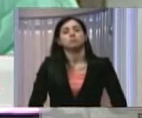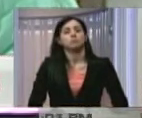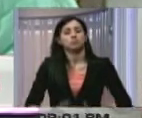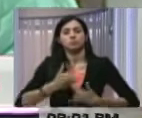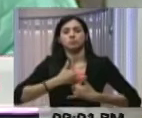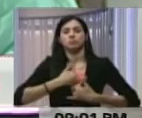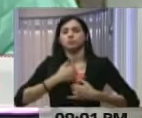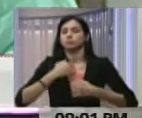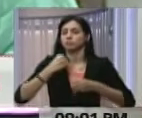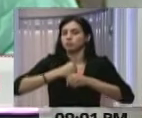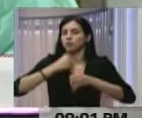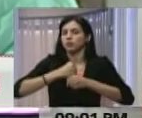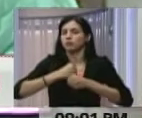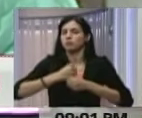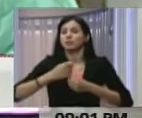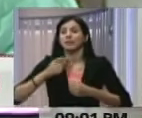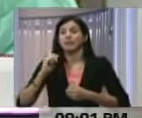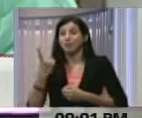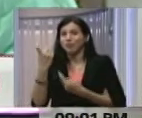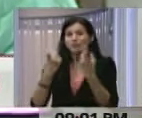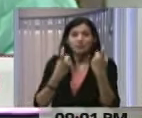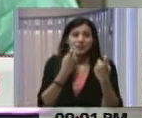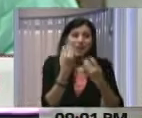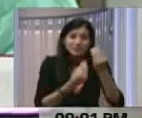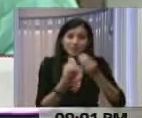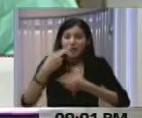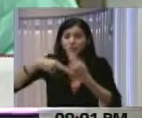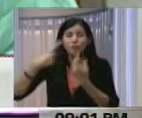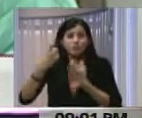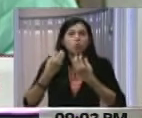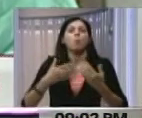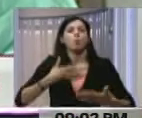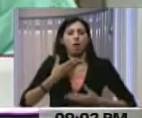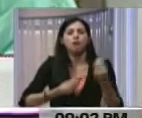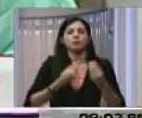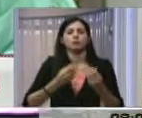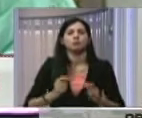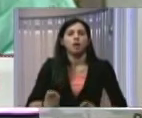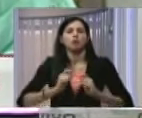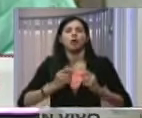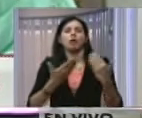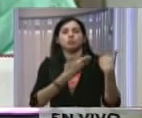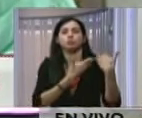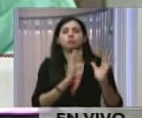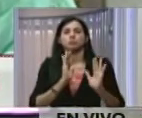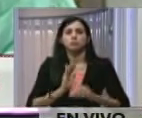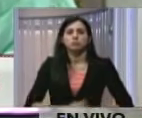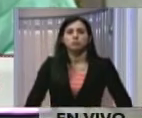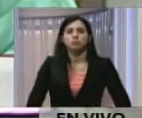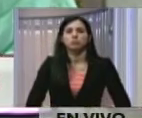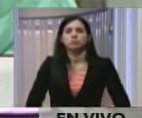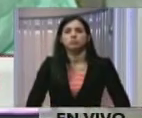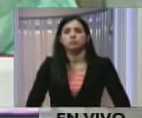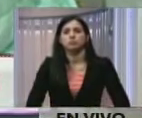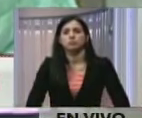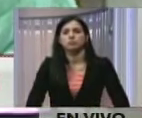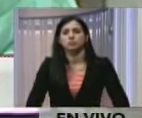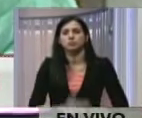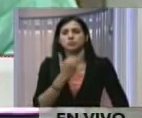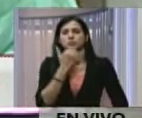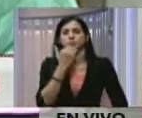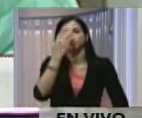la revolución tiene que desarrollar en el transcurso de este año 2016. Estamos ya